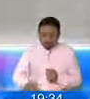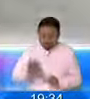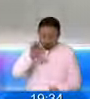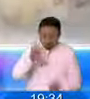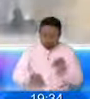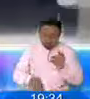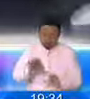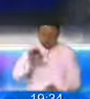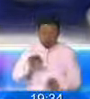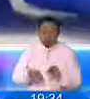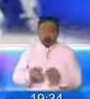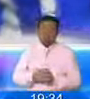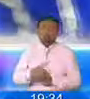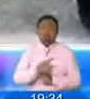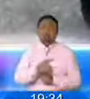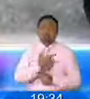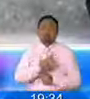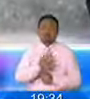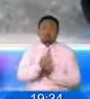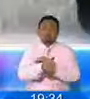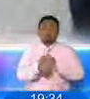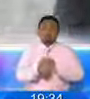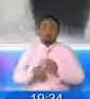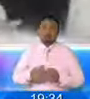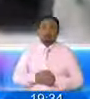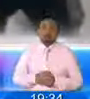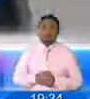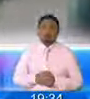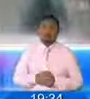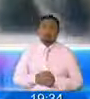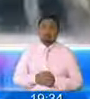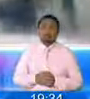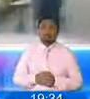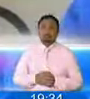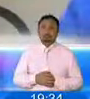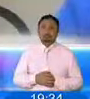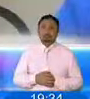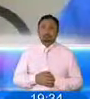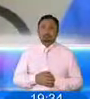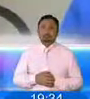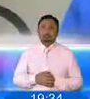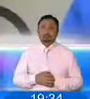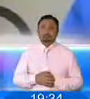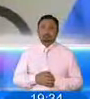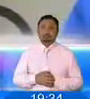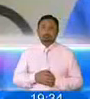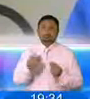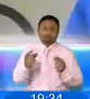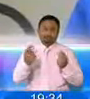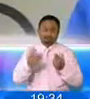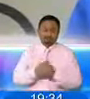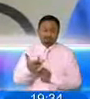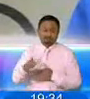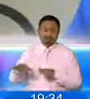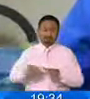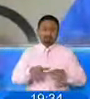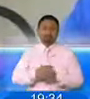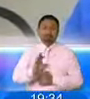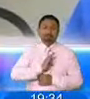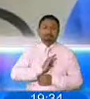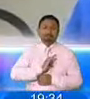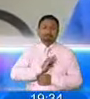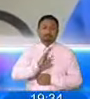silvestres que usaban este lugar como escondite. Inmediatamente, en labor conjunta con técnicos